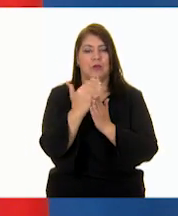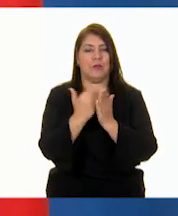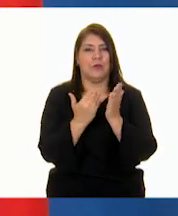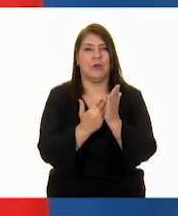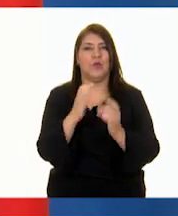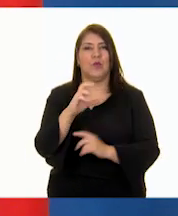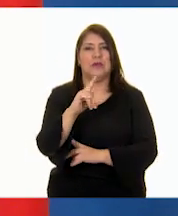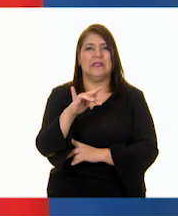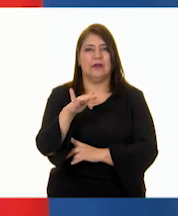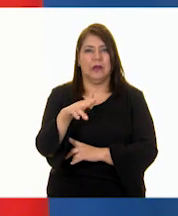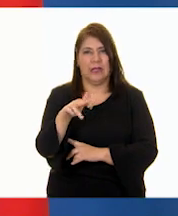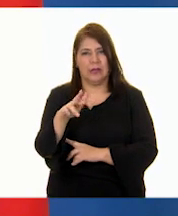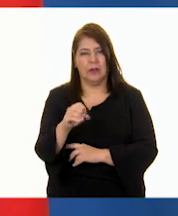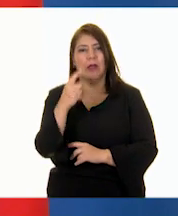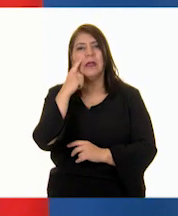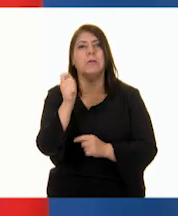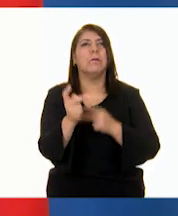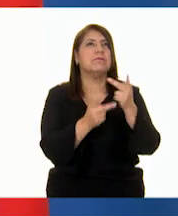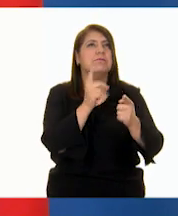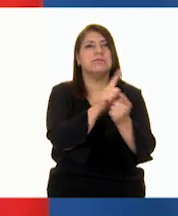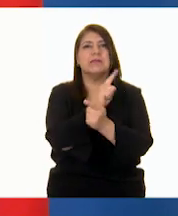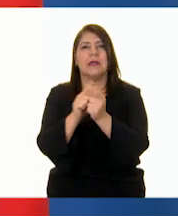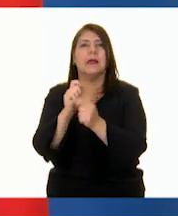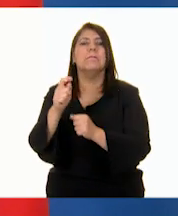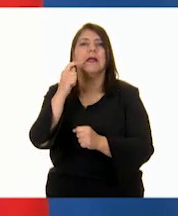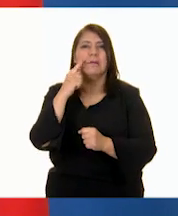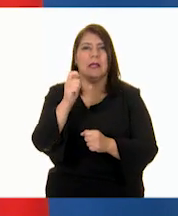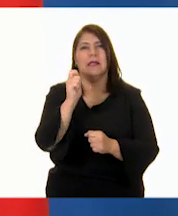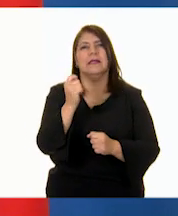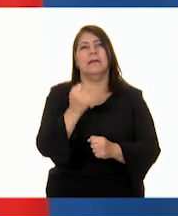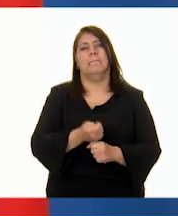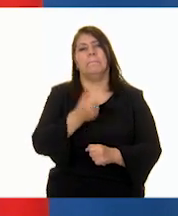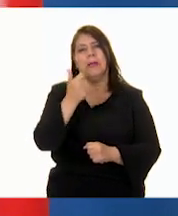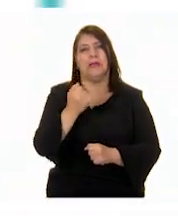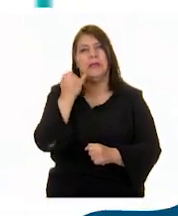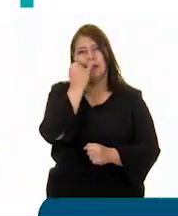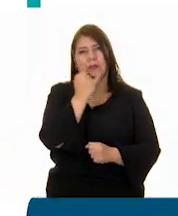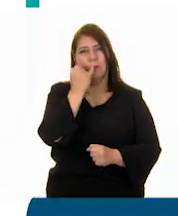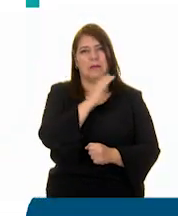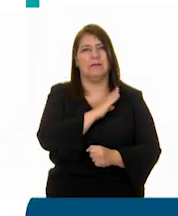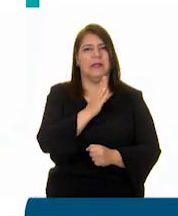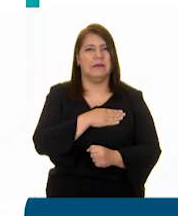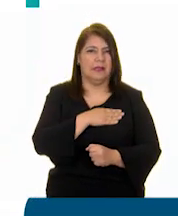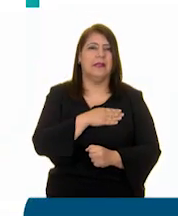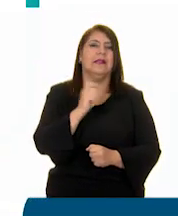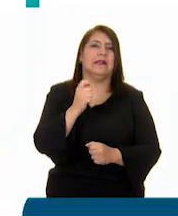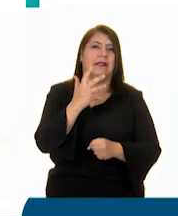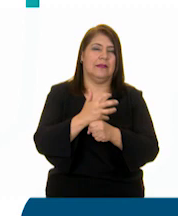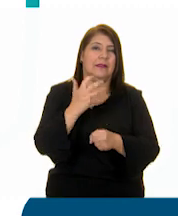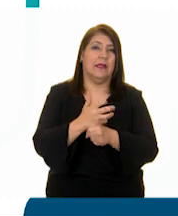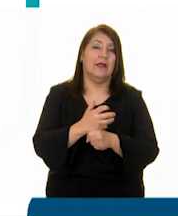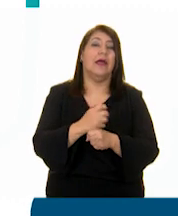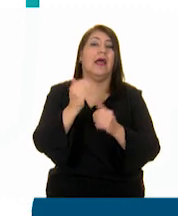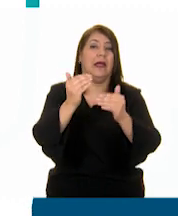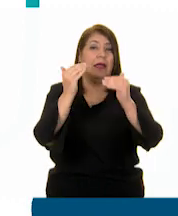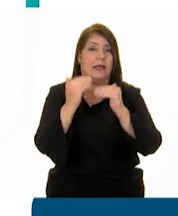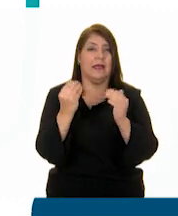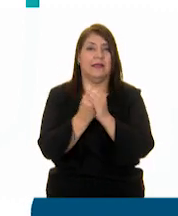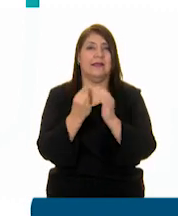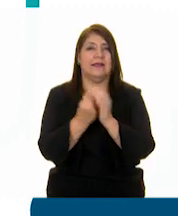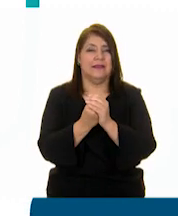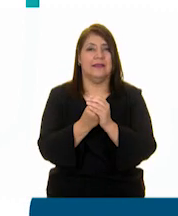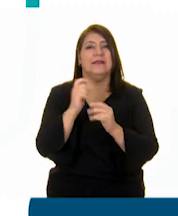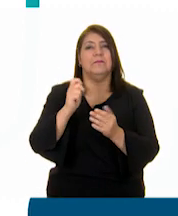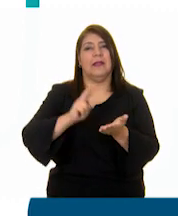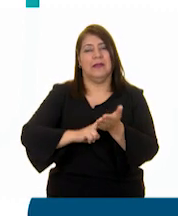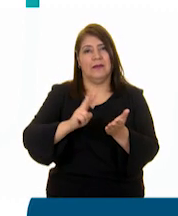de la encuesta de lengua materna de 5º grado. Y espero que la hayan disfrutado tanto como nosotros. A continuación, Cívica y Ética en Diálogo.